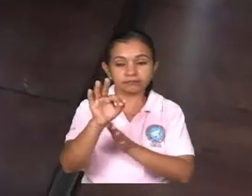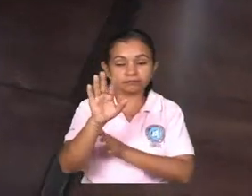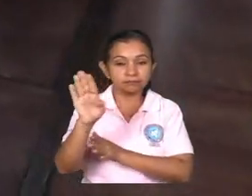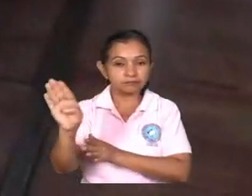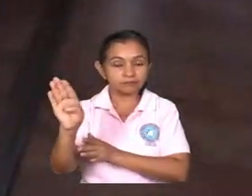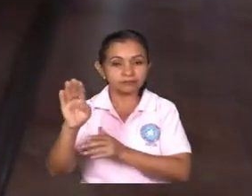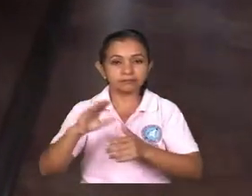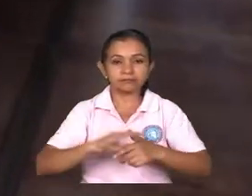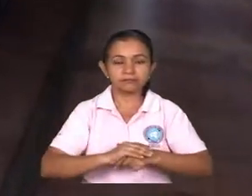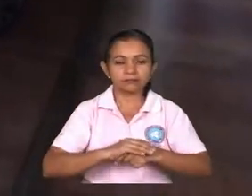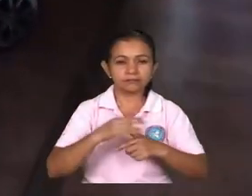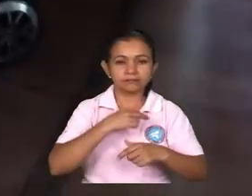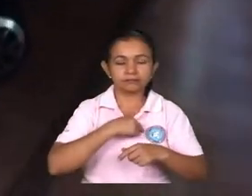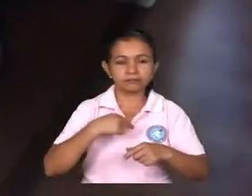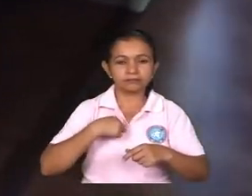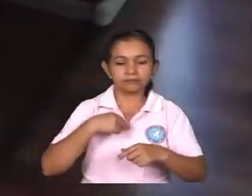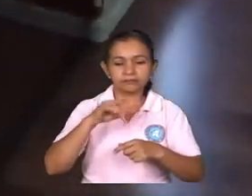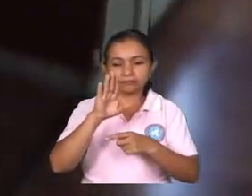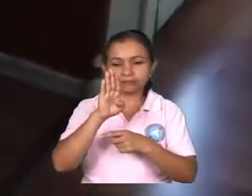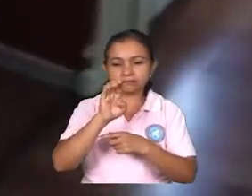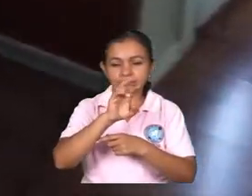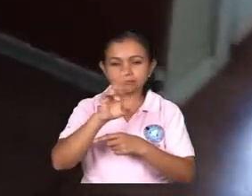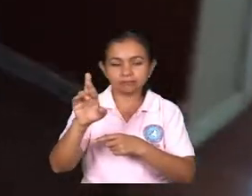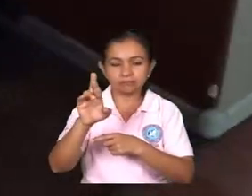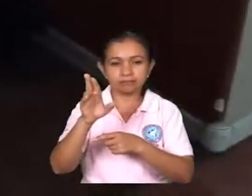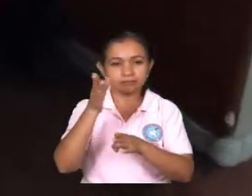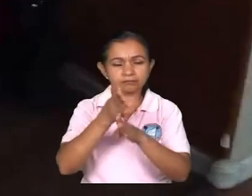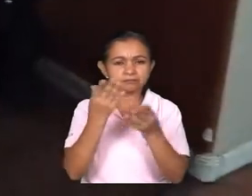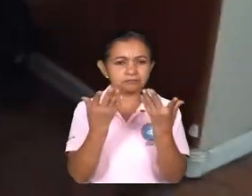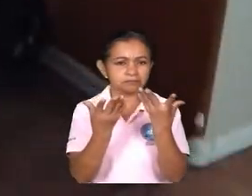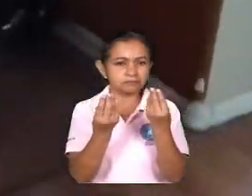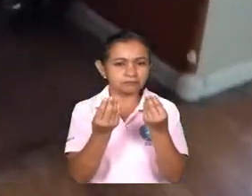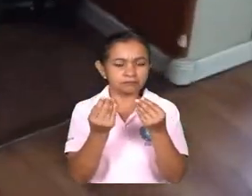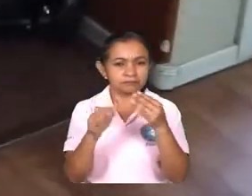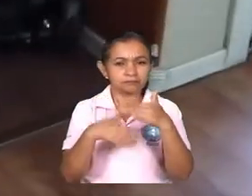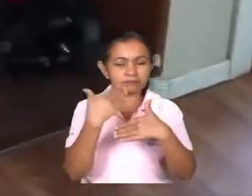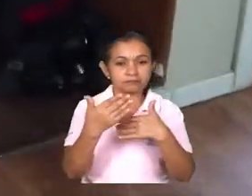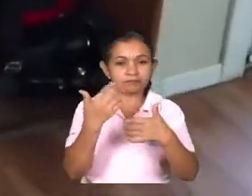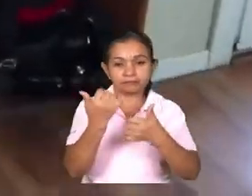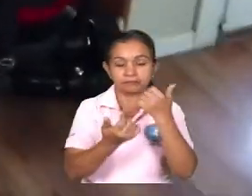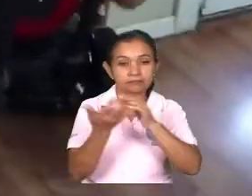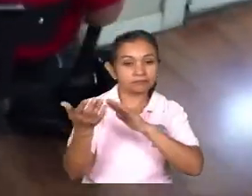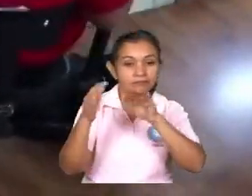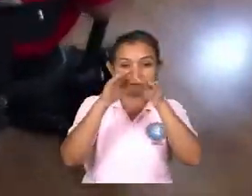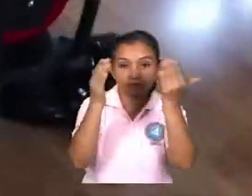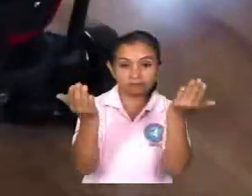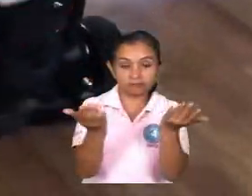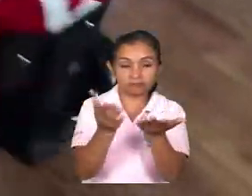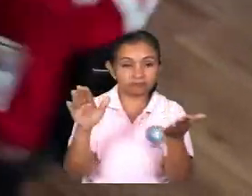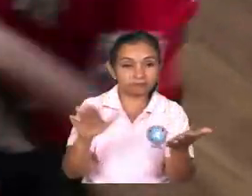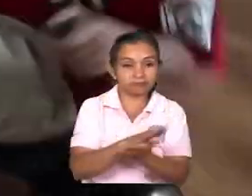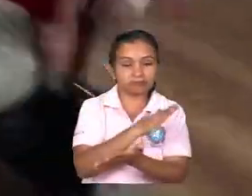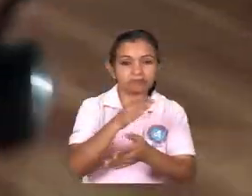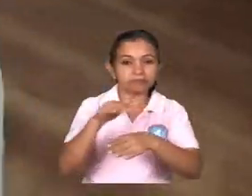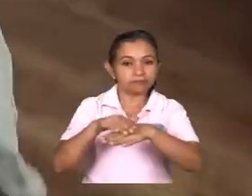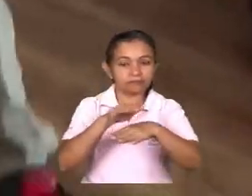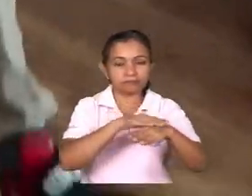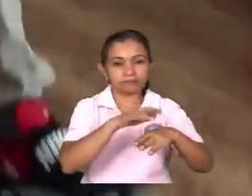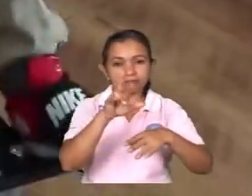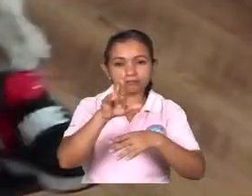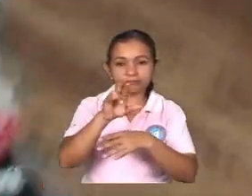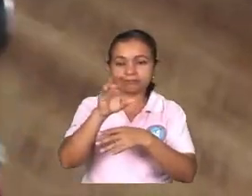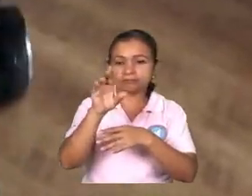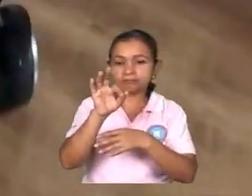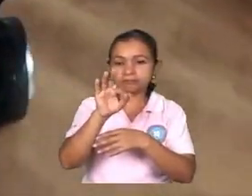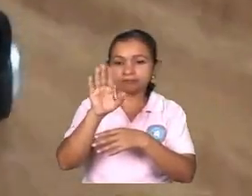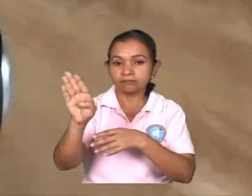sociales. Se trata de Bird Box, un thriller de terror post-apocalíptico que para muchos es una alegoría de las redes sociales